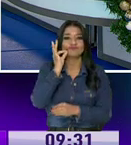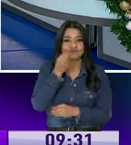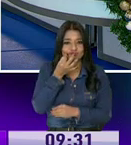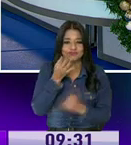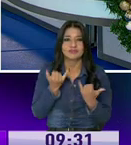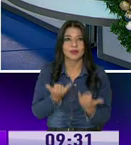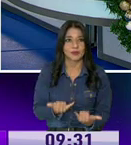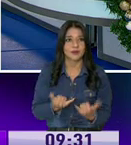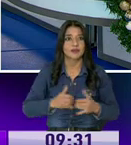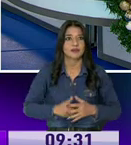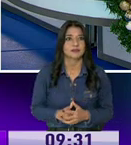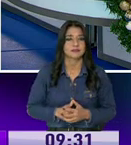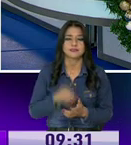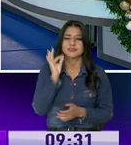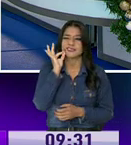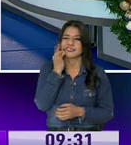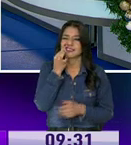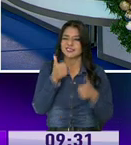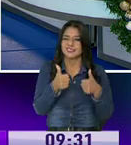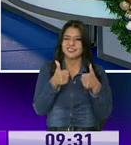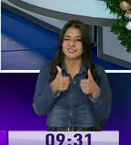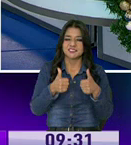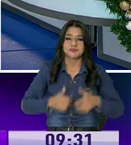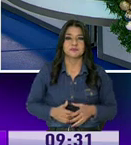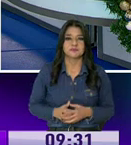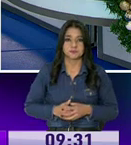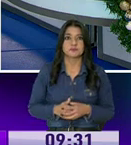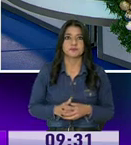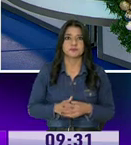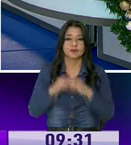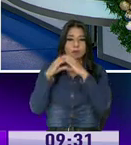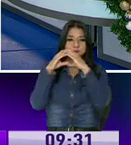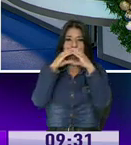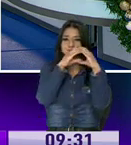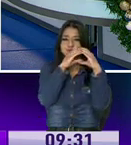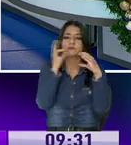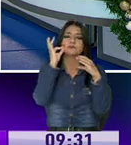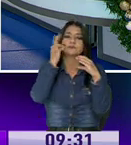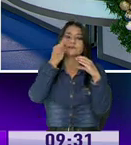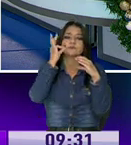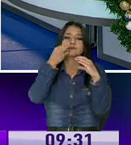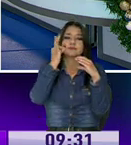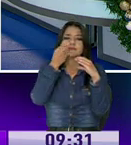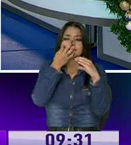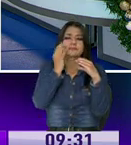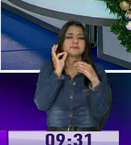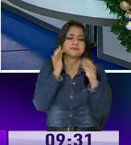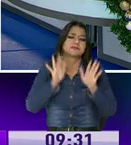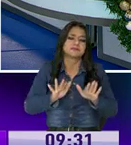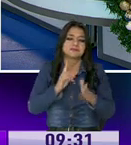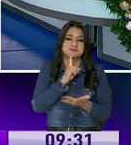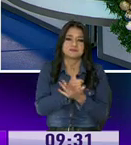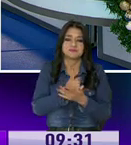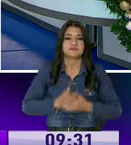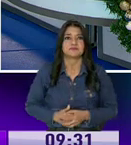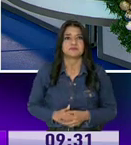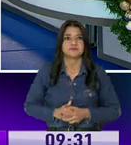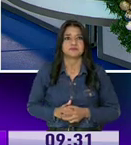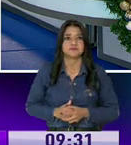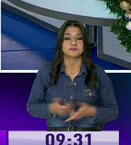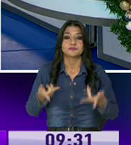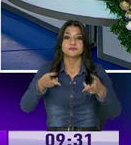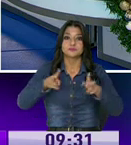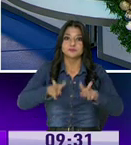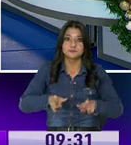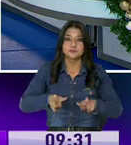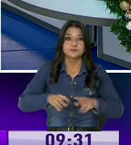hay rica comida. Hoy día hay unas cosas deliciosas, unas hamburguesitas, cosas muy ricas en realidad. Además,